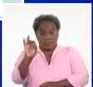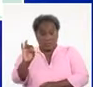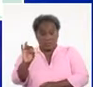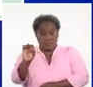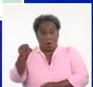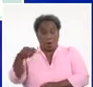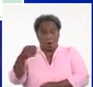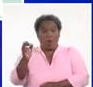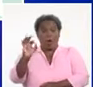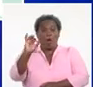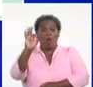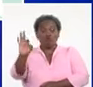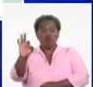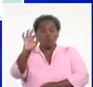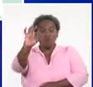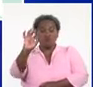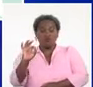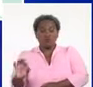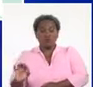97,8%